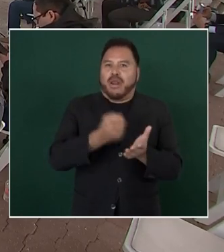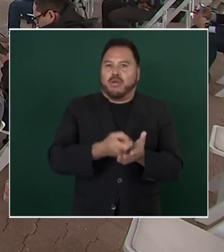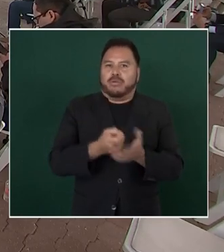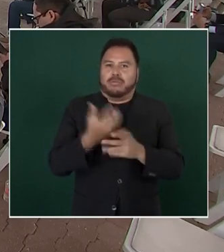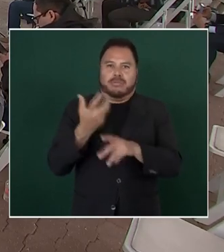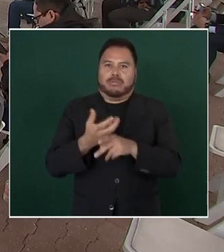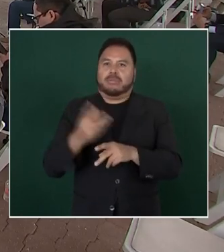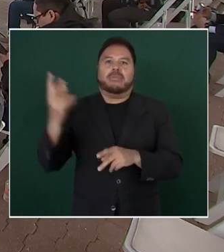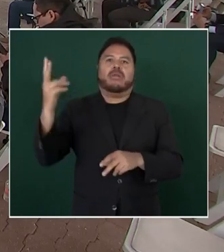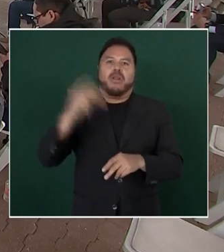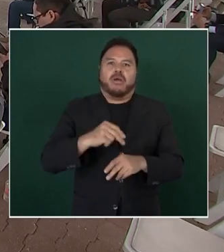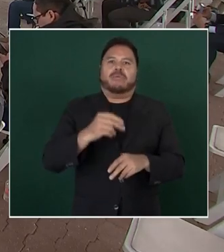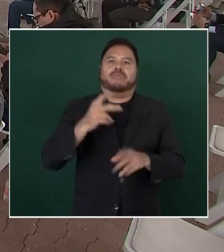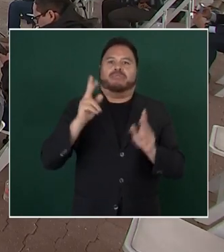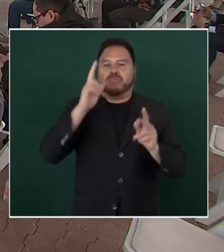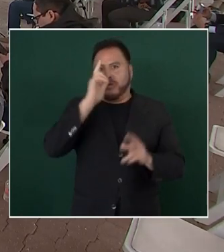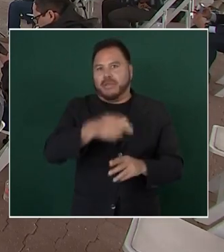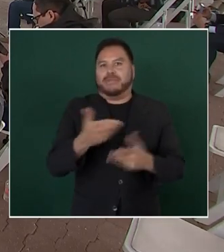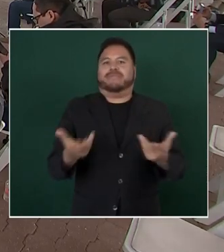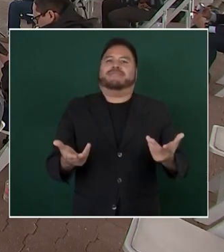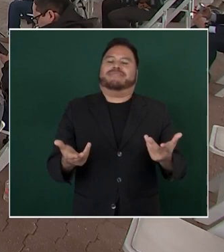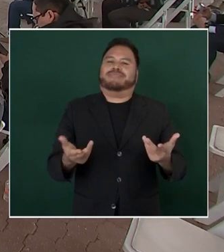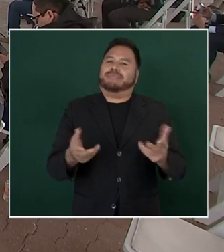hemos resuelto esto muy bien.